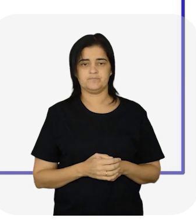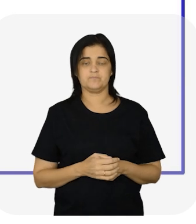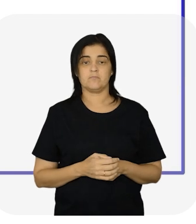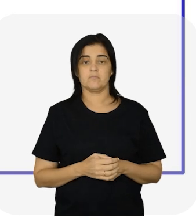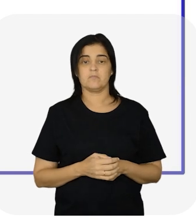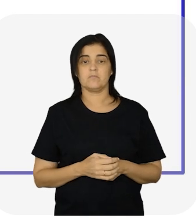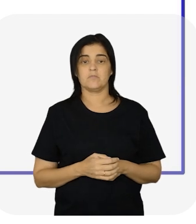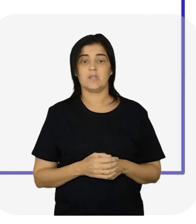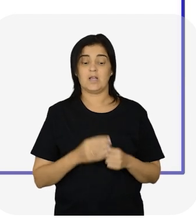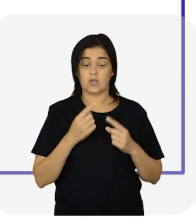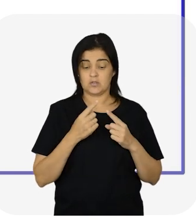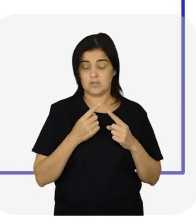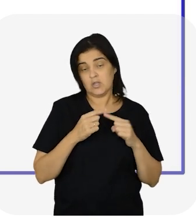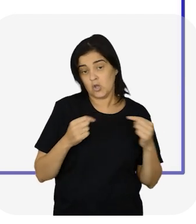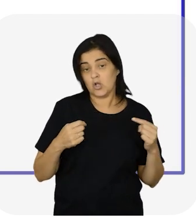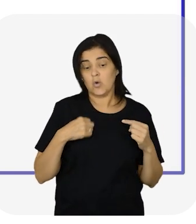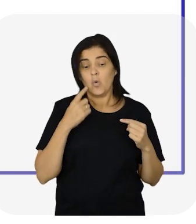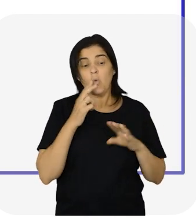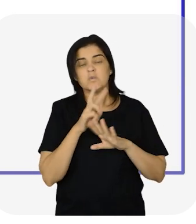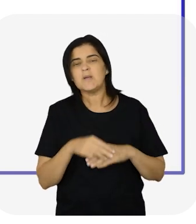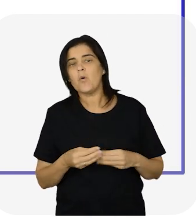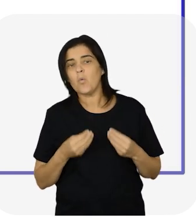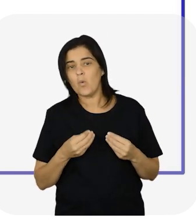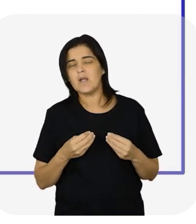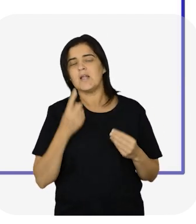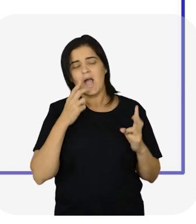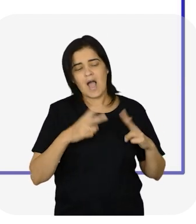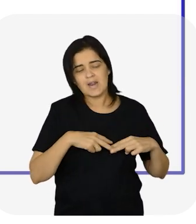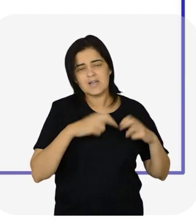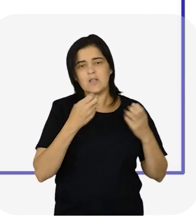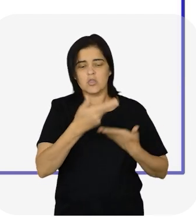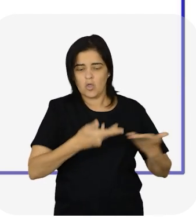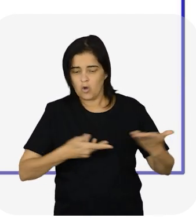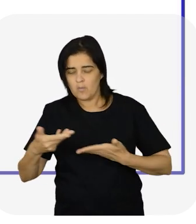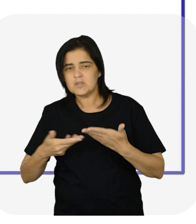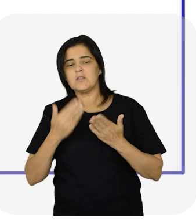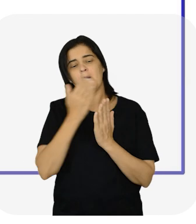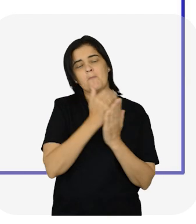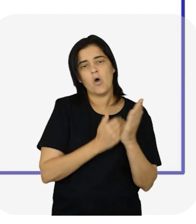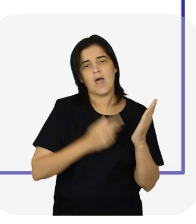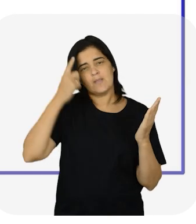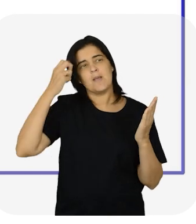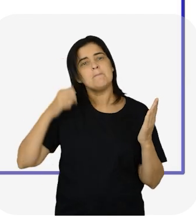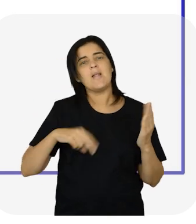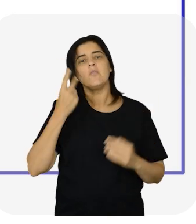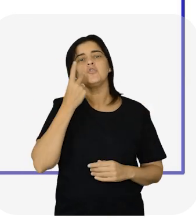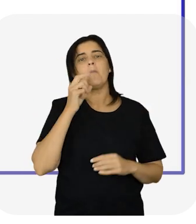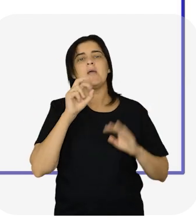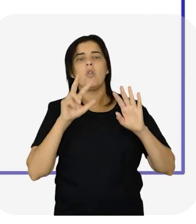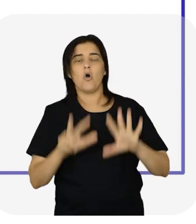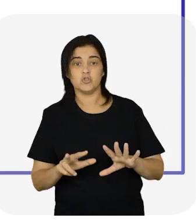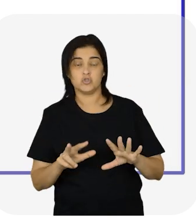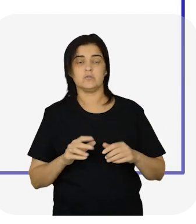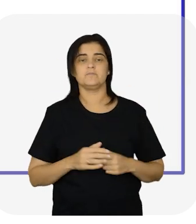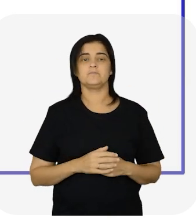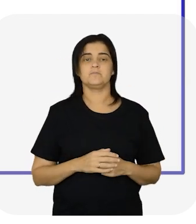Los instrumentos que nosotros utilizamos, en primer lugar, hicimos un análisis documental de los programas del Plan 2008, que